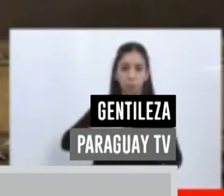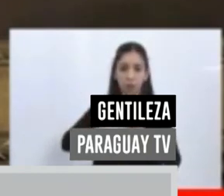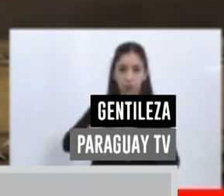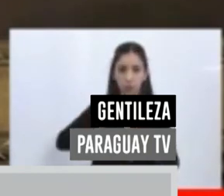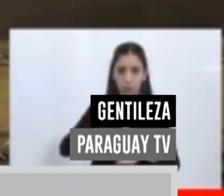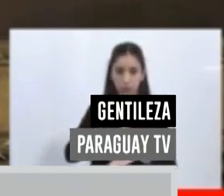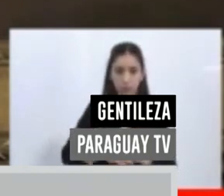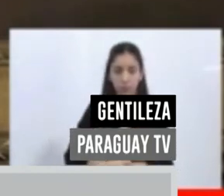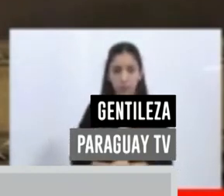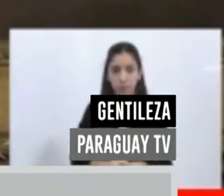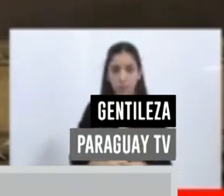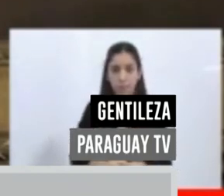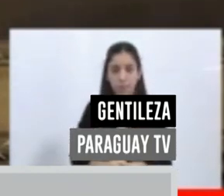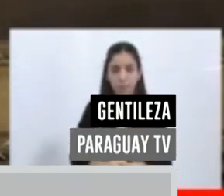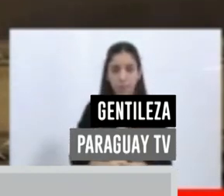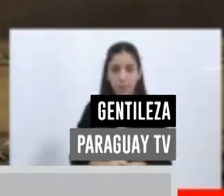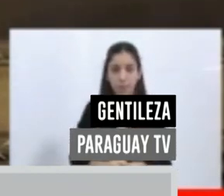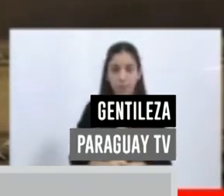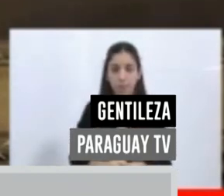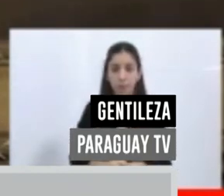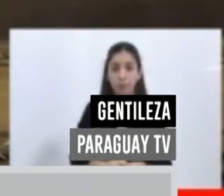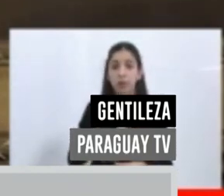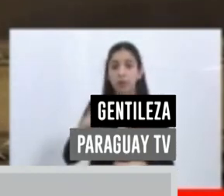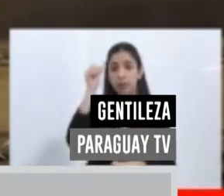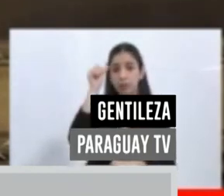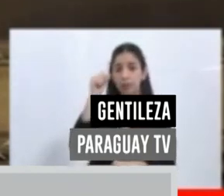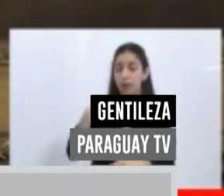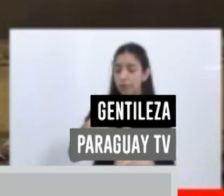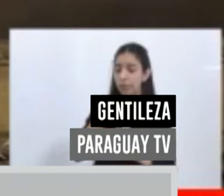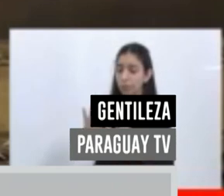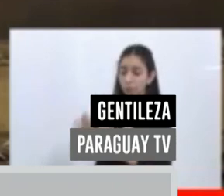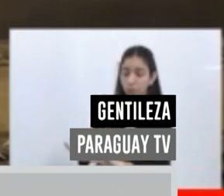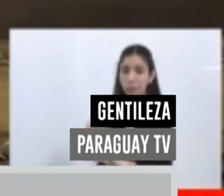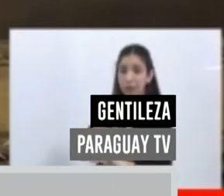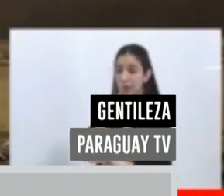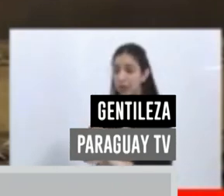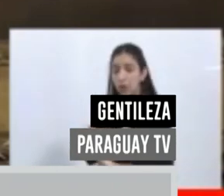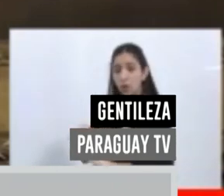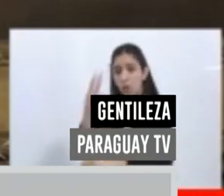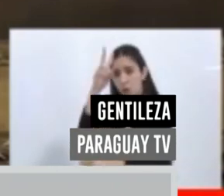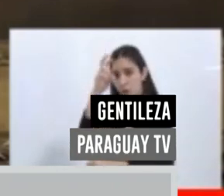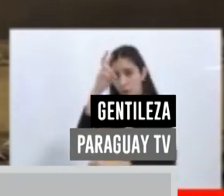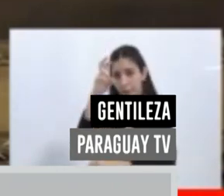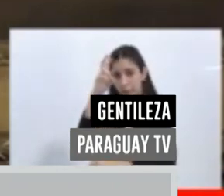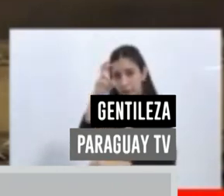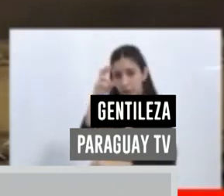Más de 5.000 paraguayos y paraguayas que vinieron desde lejos a